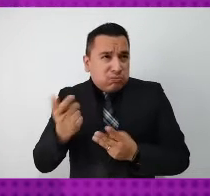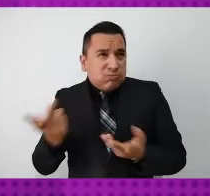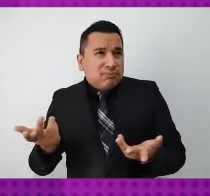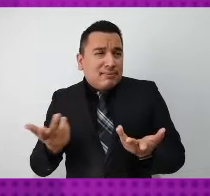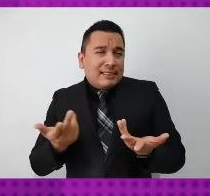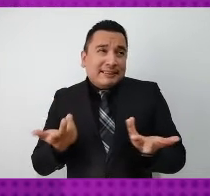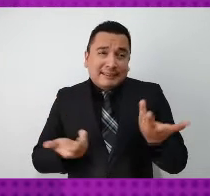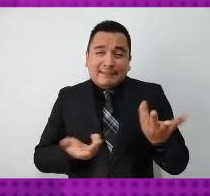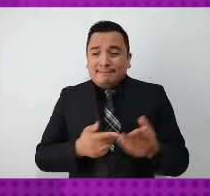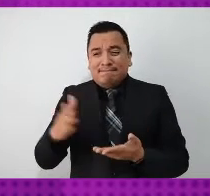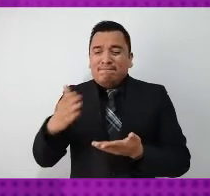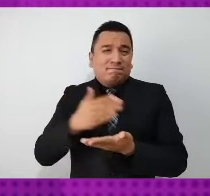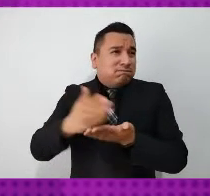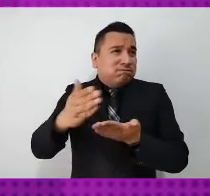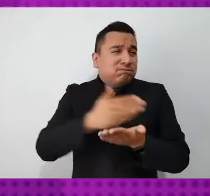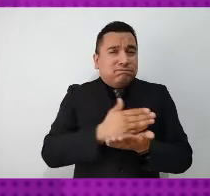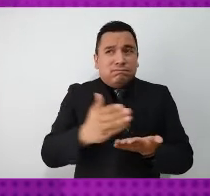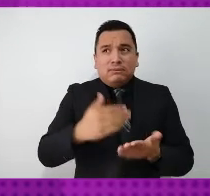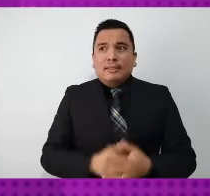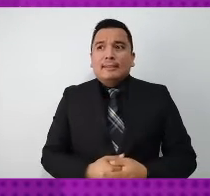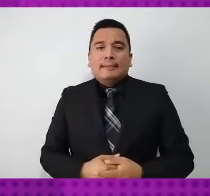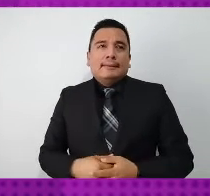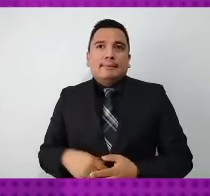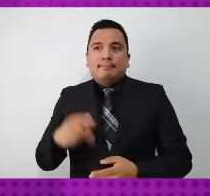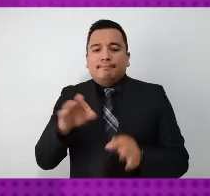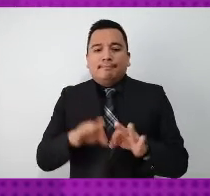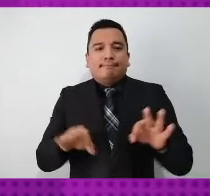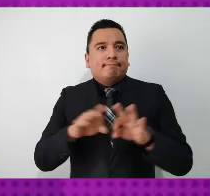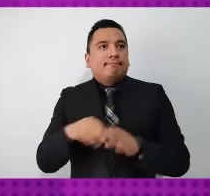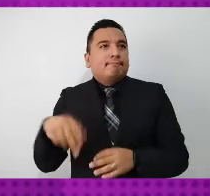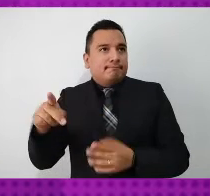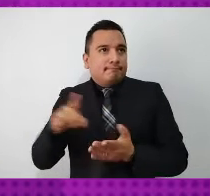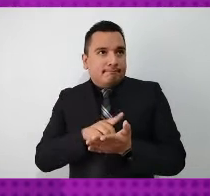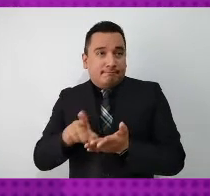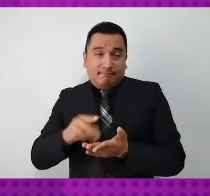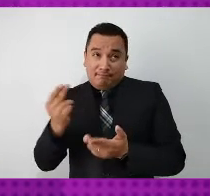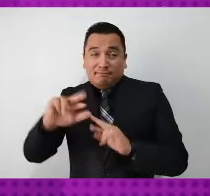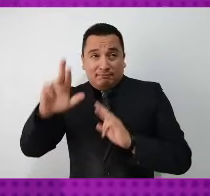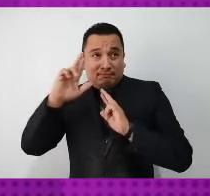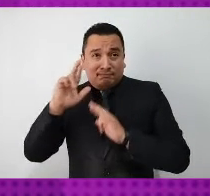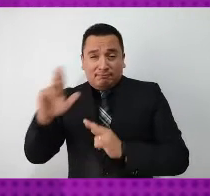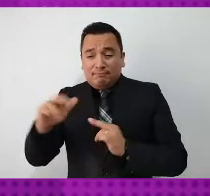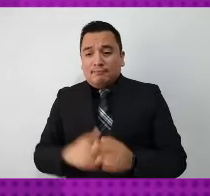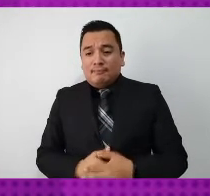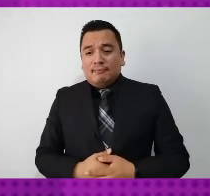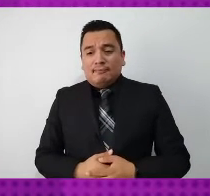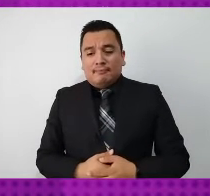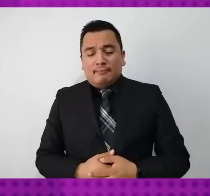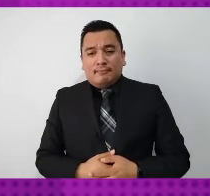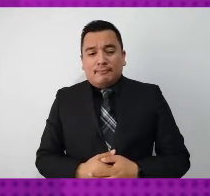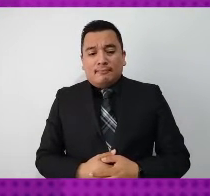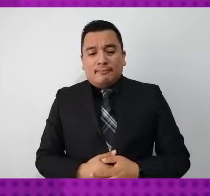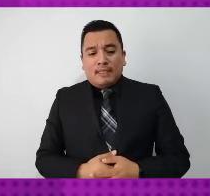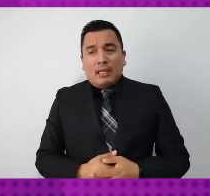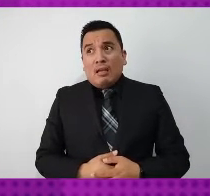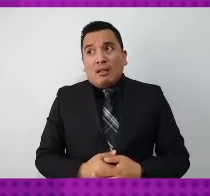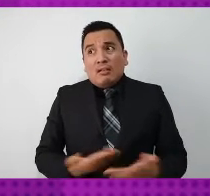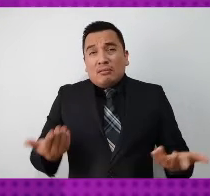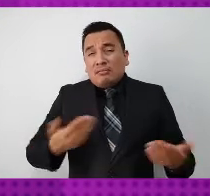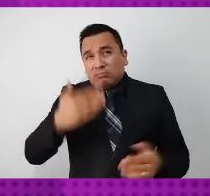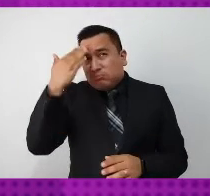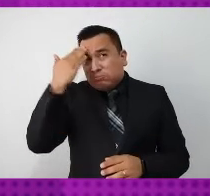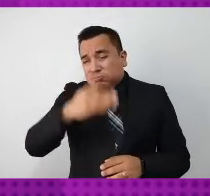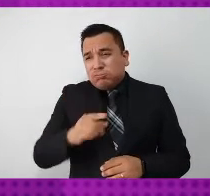ver con el ejercicio del derecho sí y aparecen los diferentes circunstancias qué